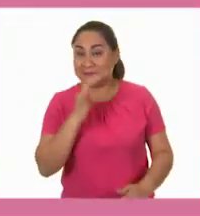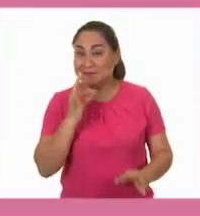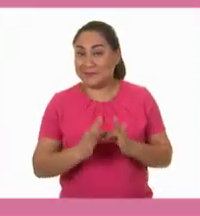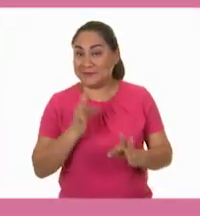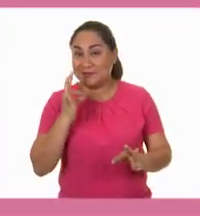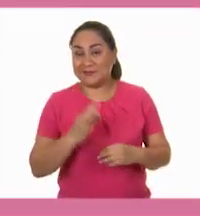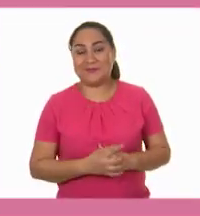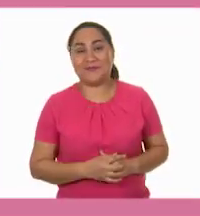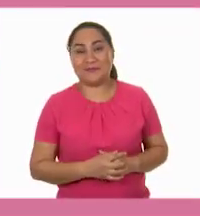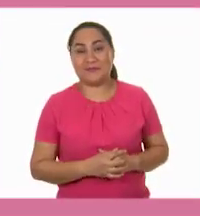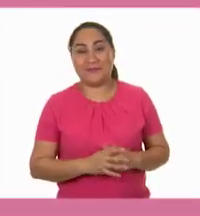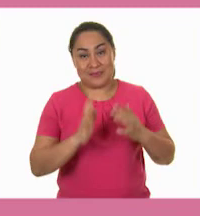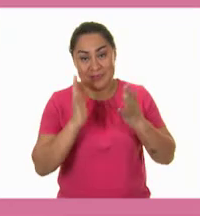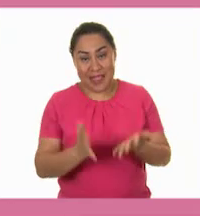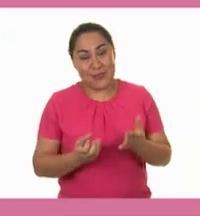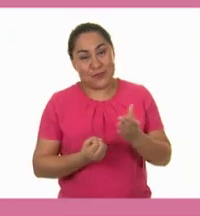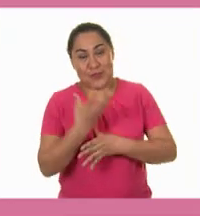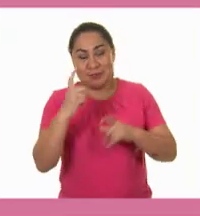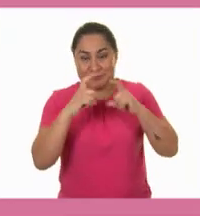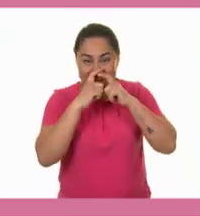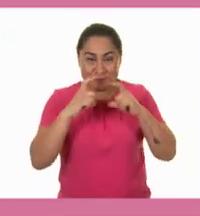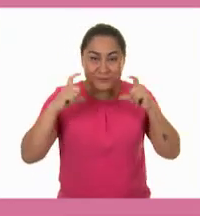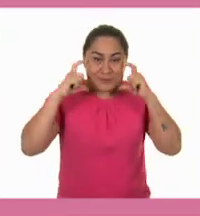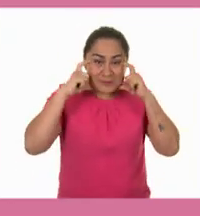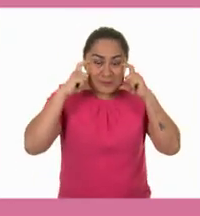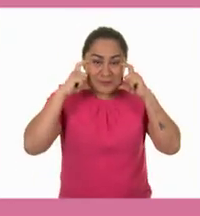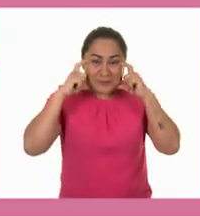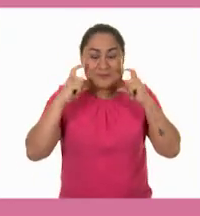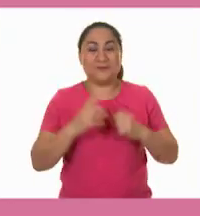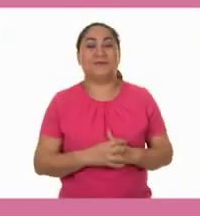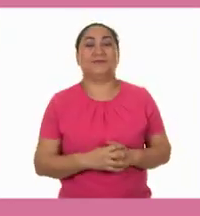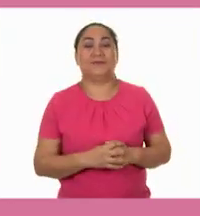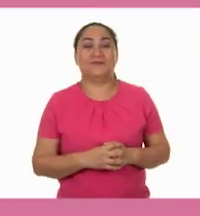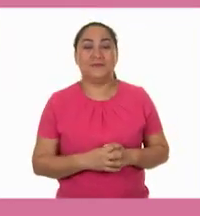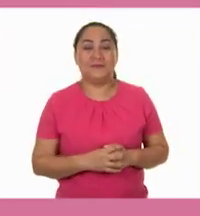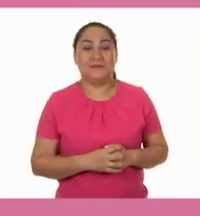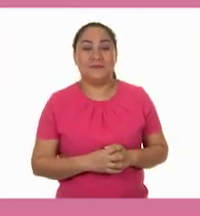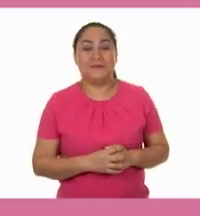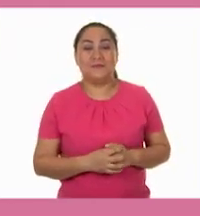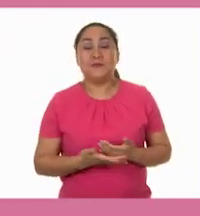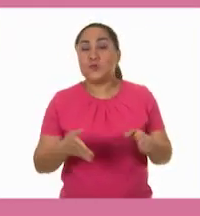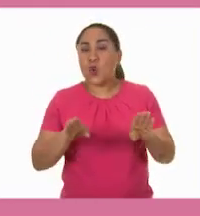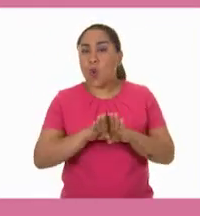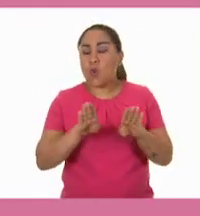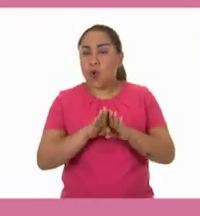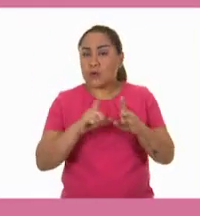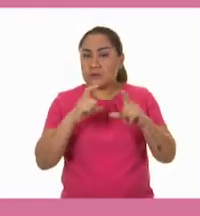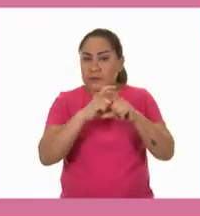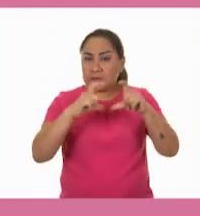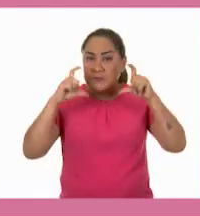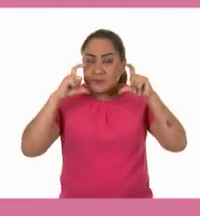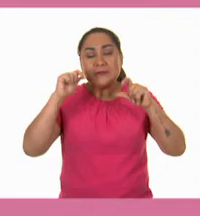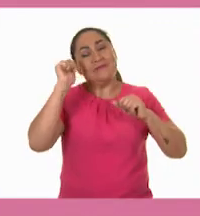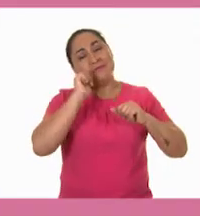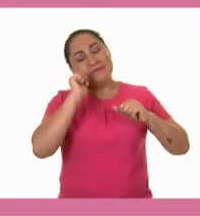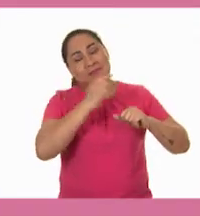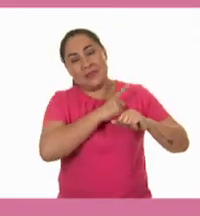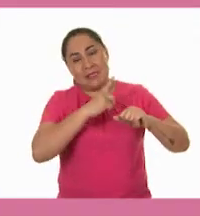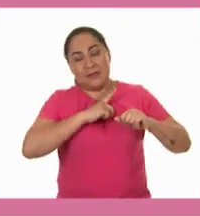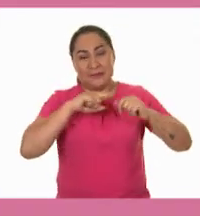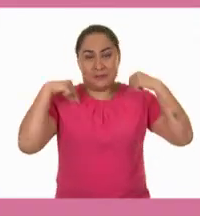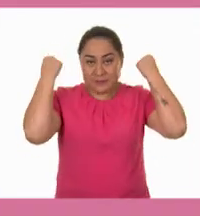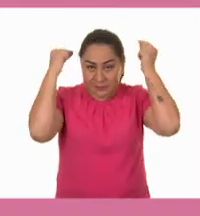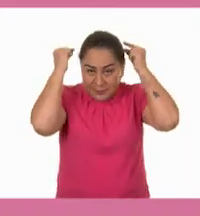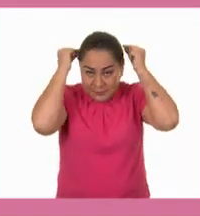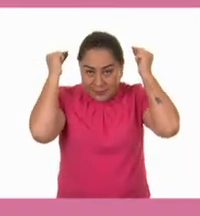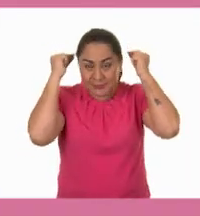¡Listo! Ya tienes un cubrebocas con 2 pares de cuerdas. Para colocártelo, deberás amarrar las cuerdas sobre